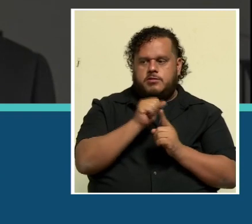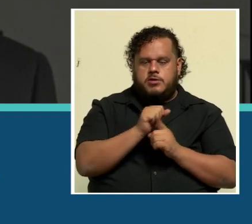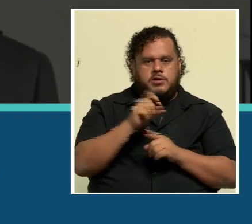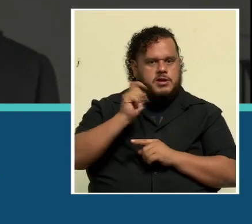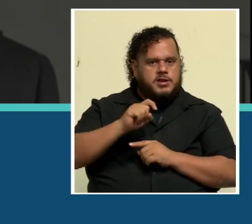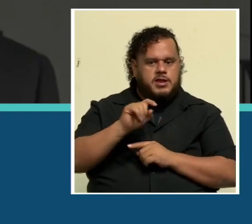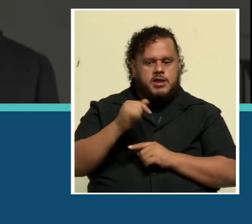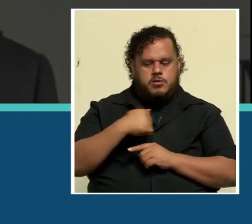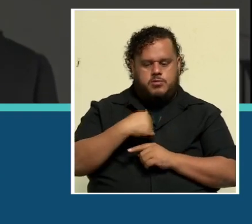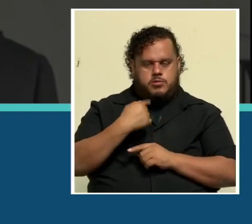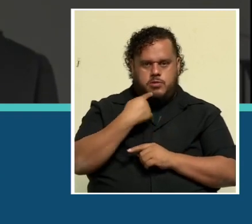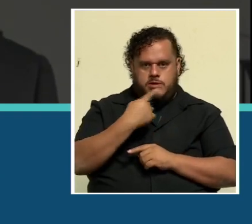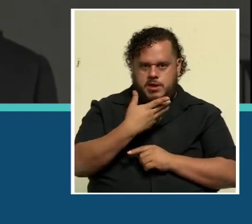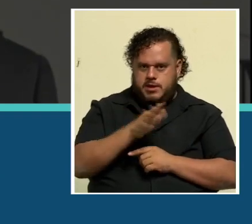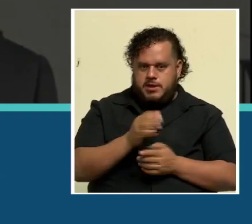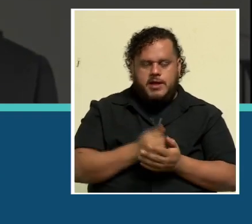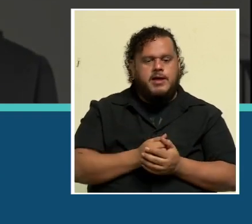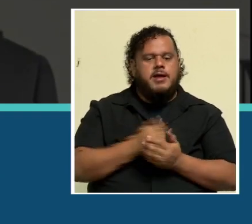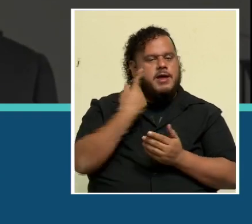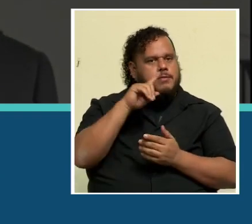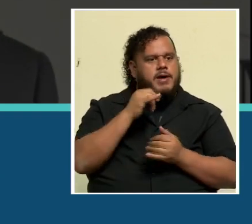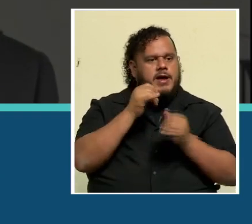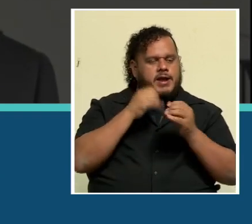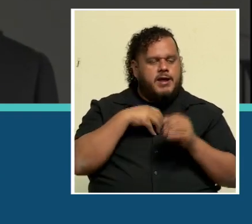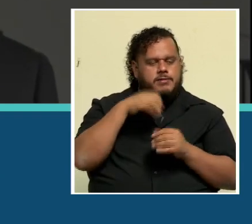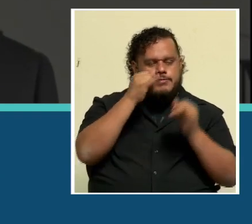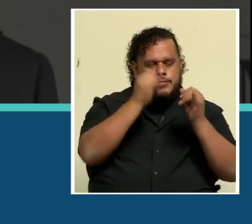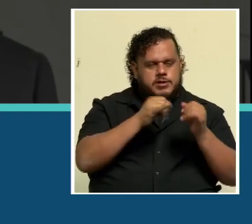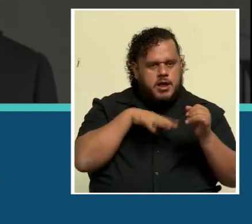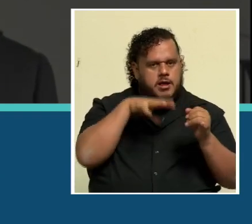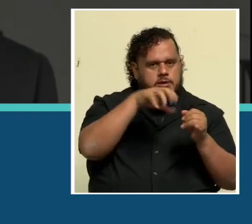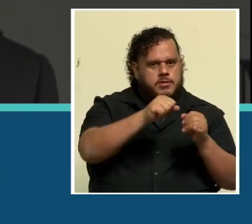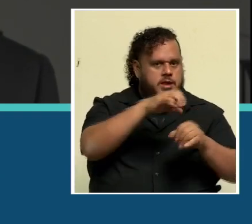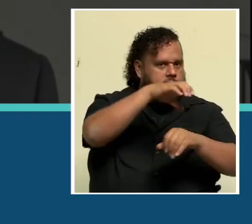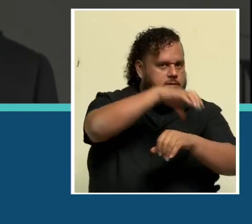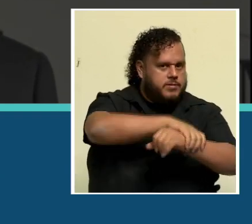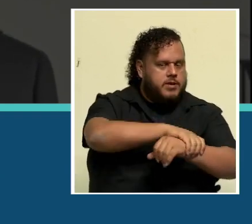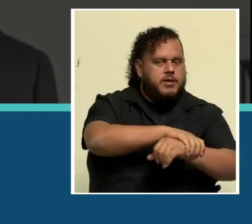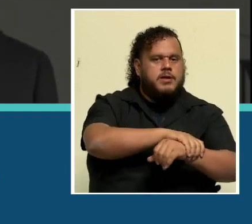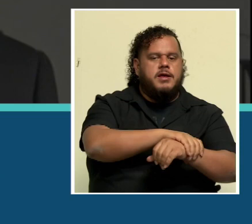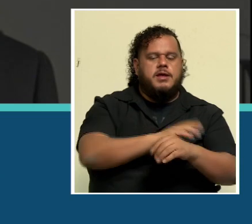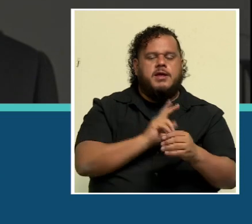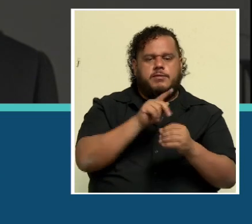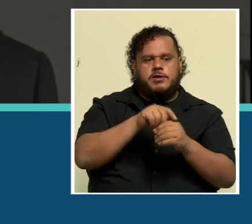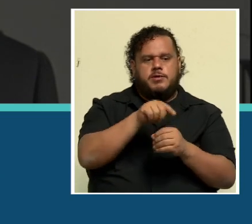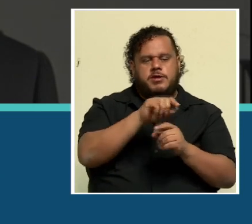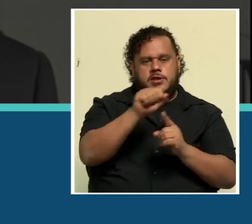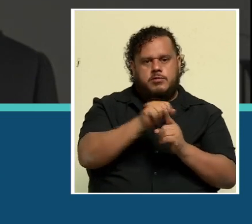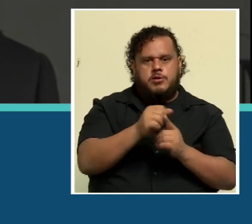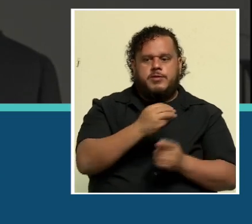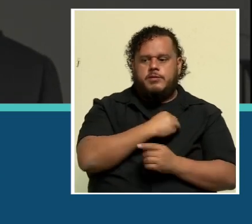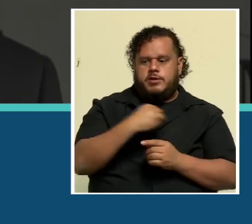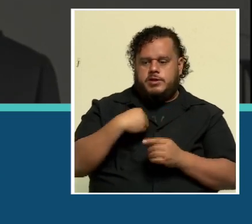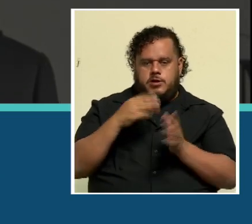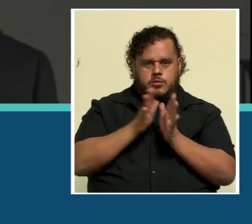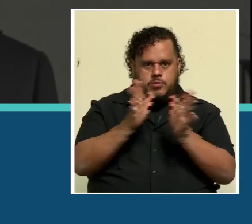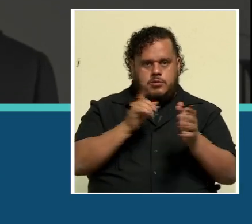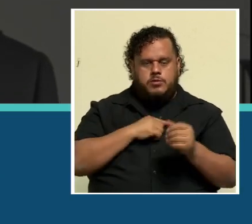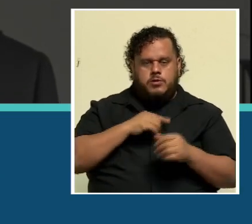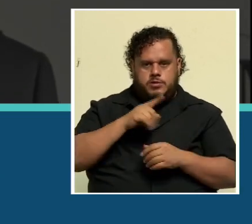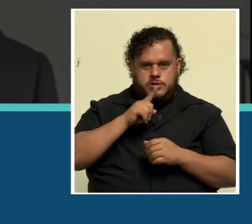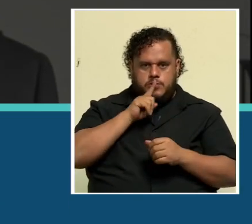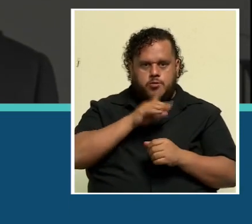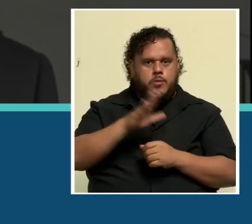indiqué, para poder individualizar a los sujetos participantes de estos hechos. El Ministerio Público se compromete